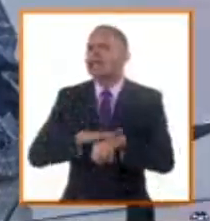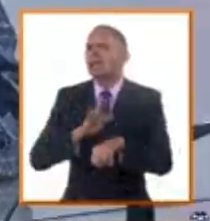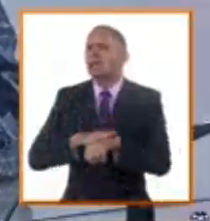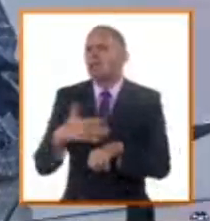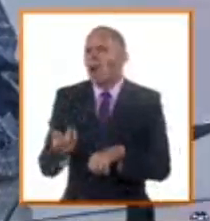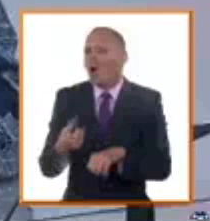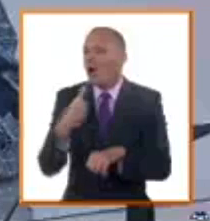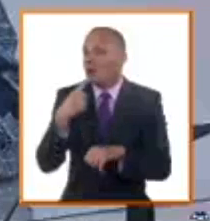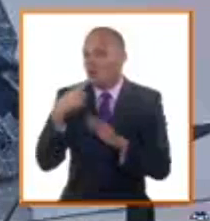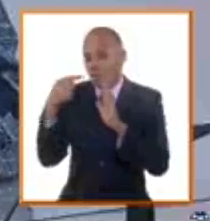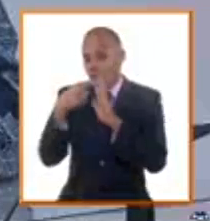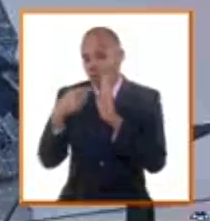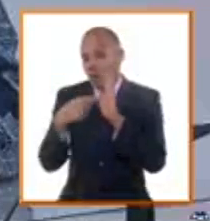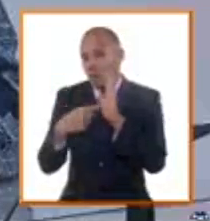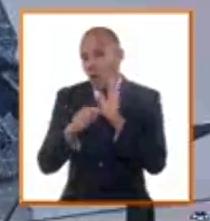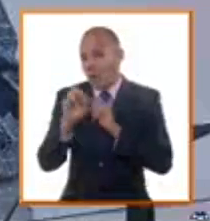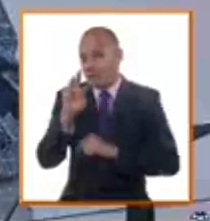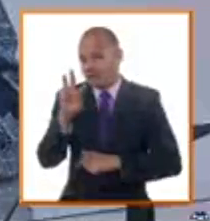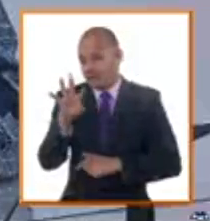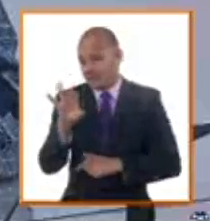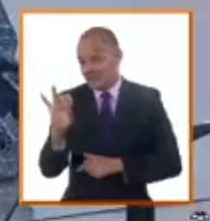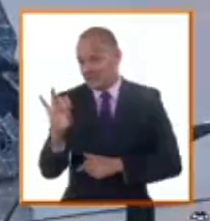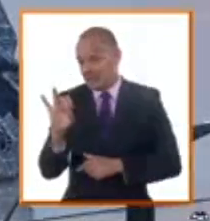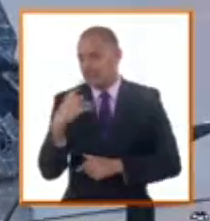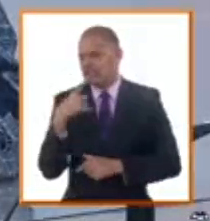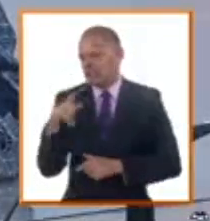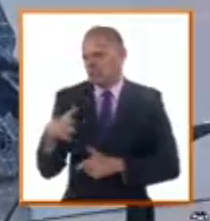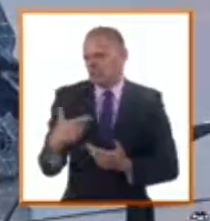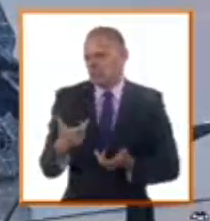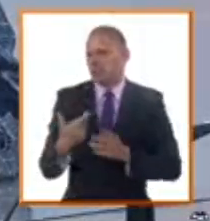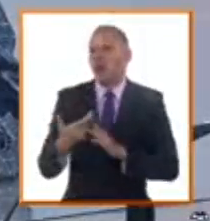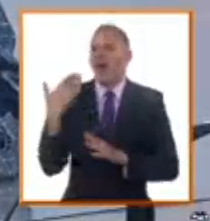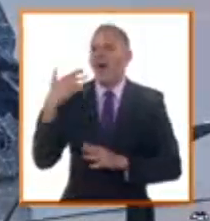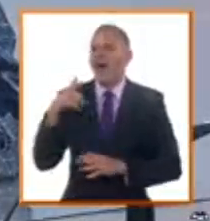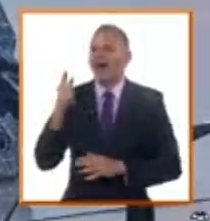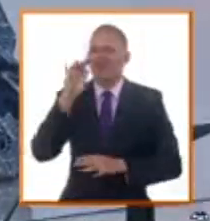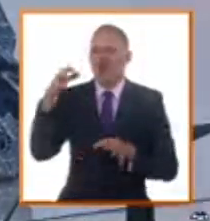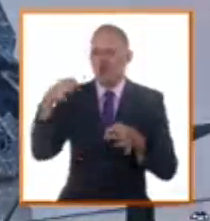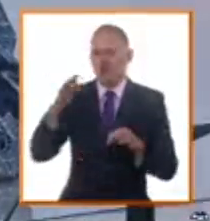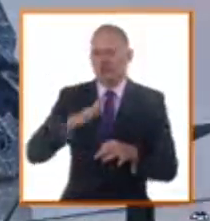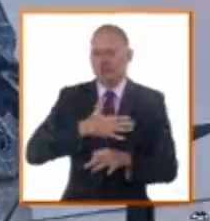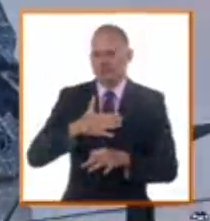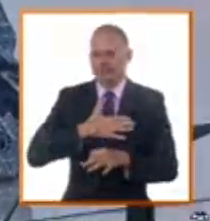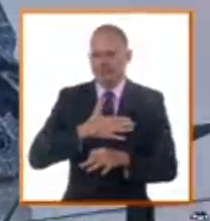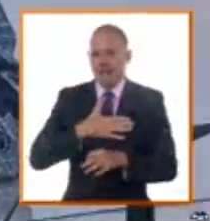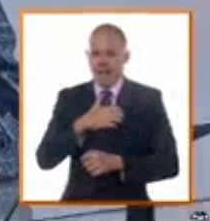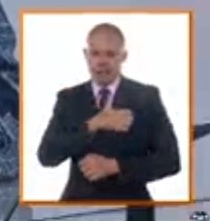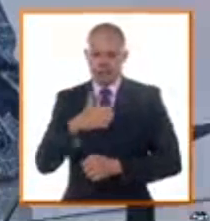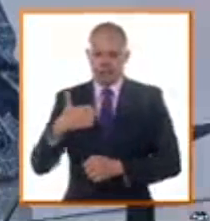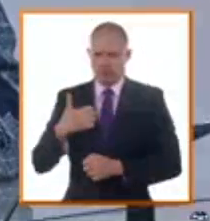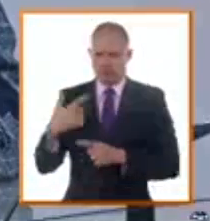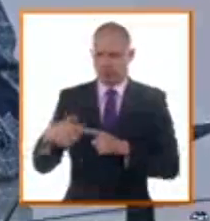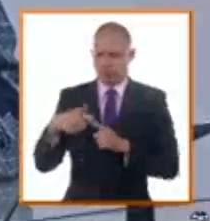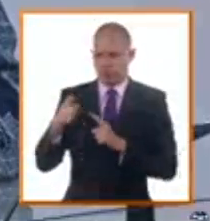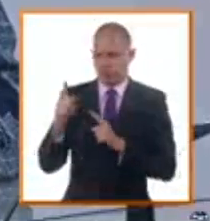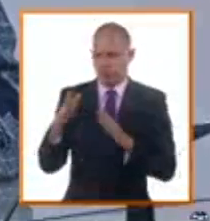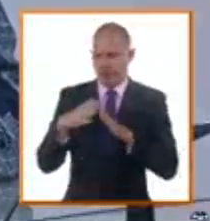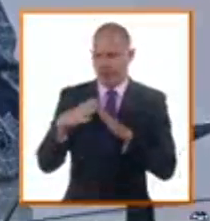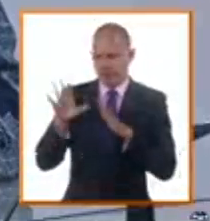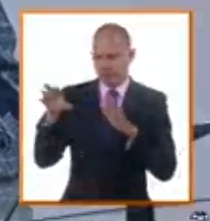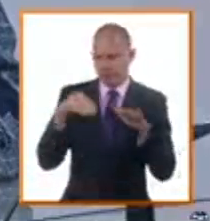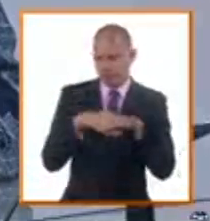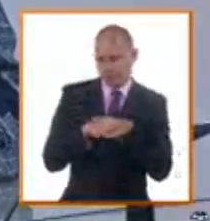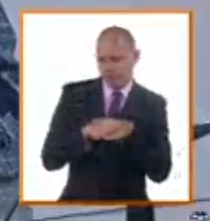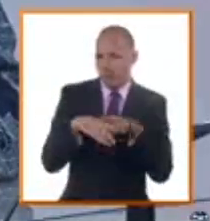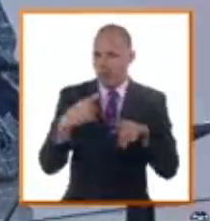graves relacionados con acusaciones de que guardó ilegalmente documentos clasificados en su mansión de Mar-a-Lago y